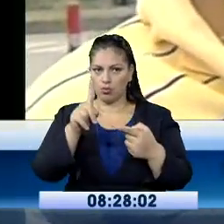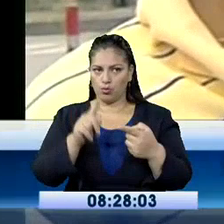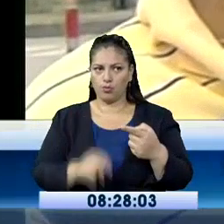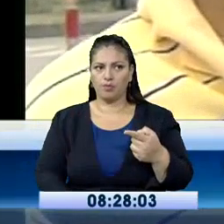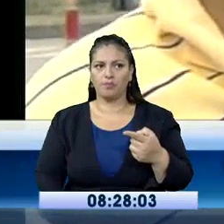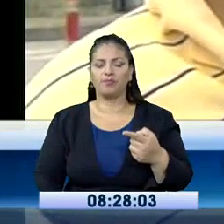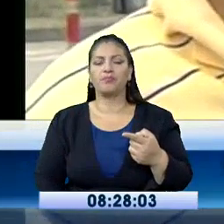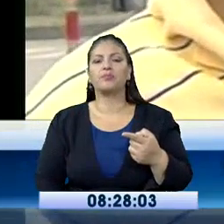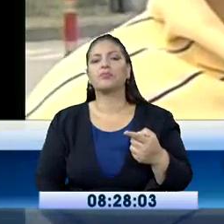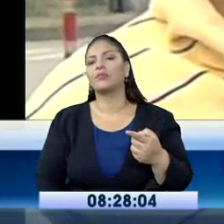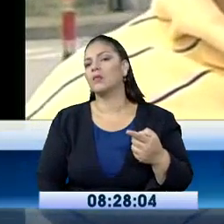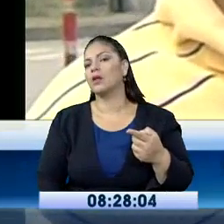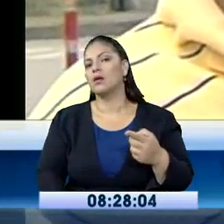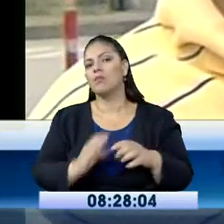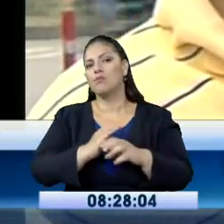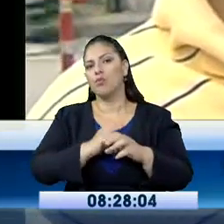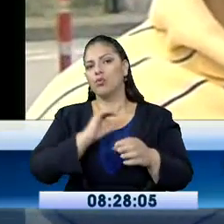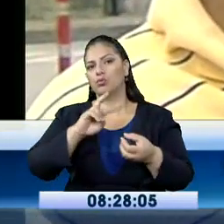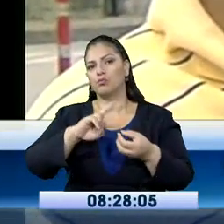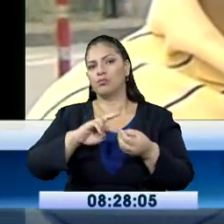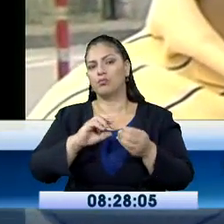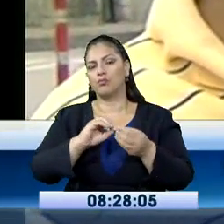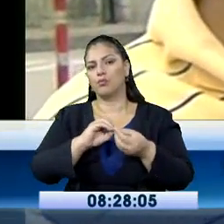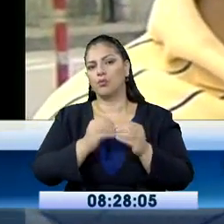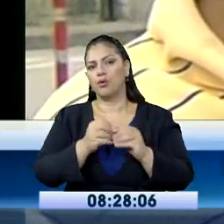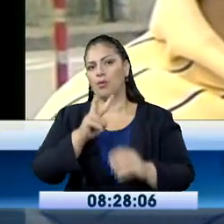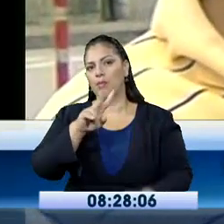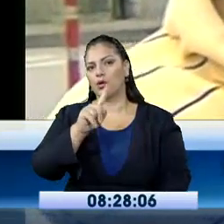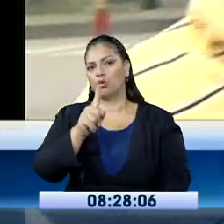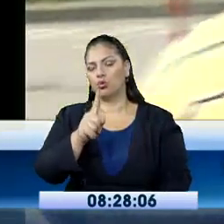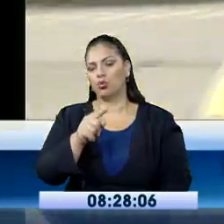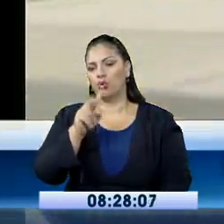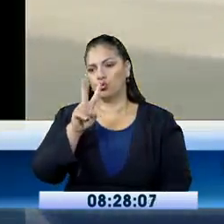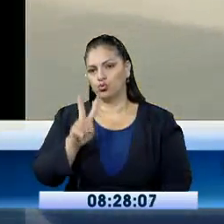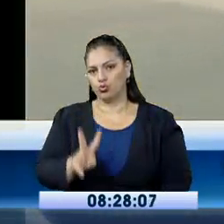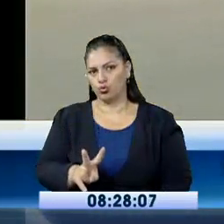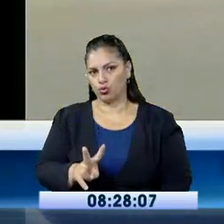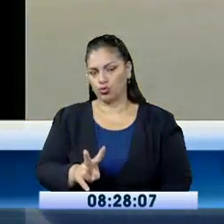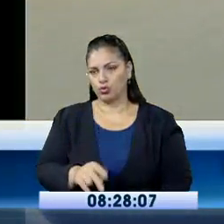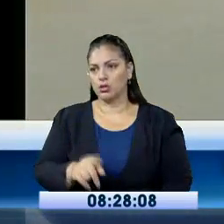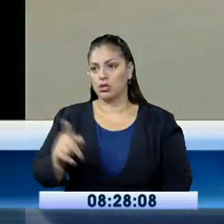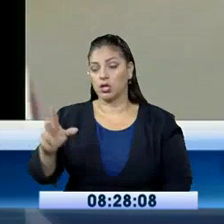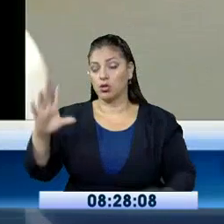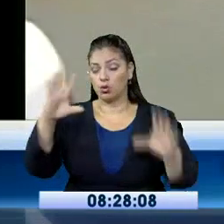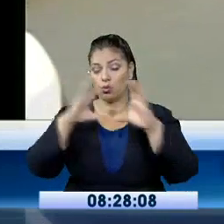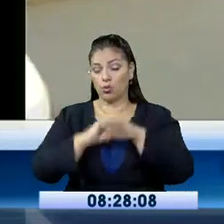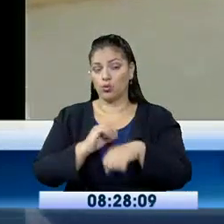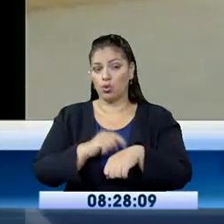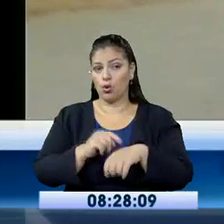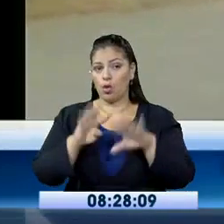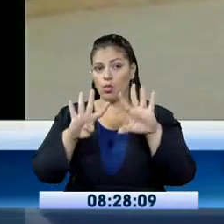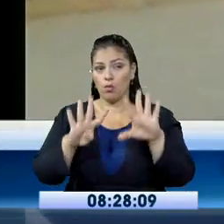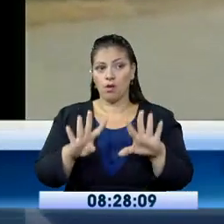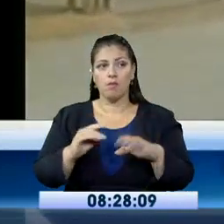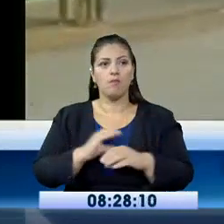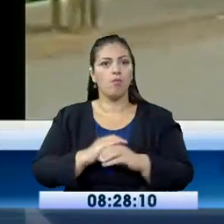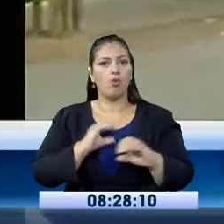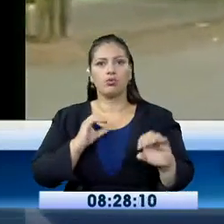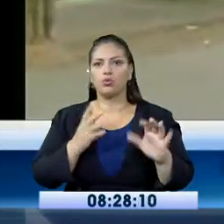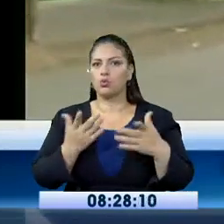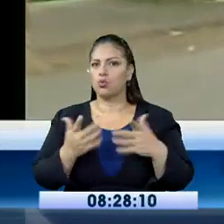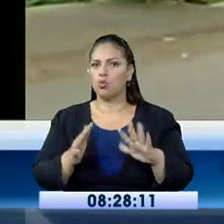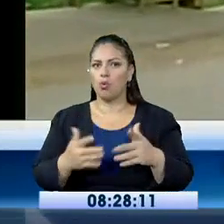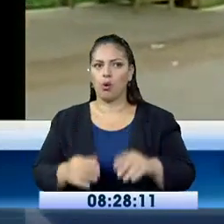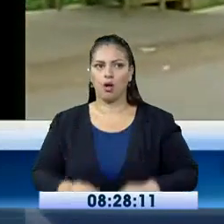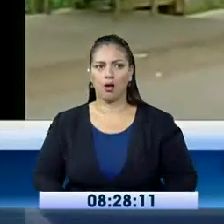el 2. Pero el bus de la 21-2, a veces ya no hay hasta las 9 de la noche. De los cuales a veces se cambian de línea, vienen